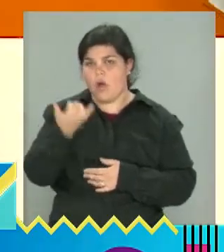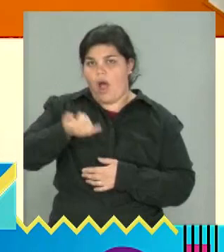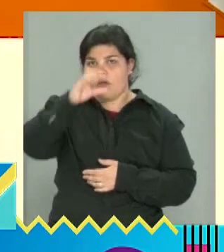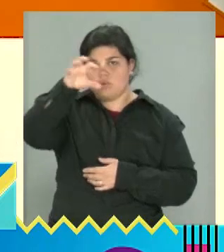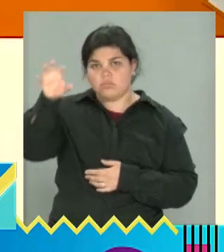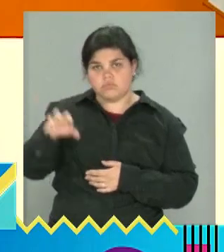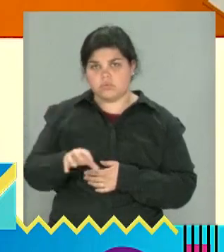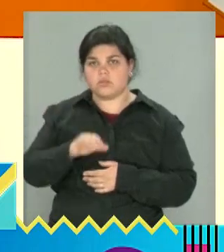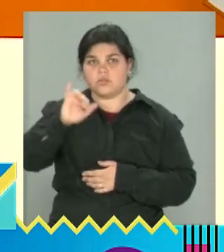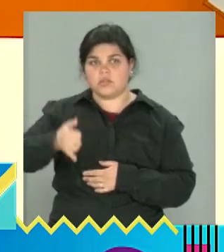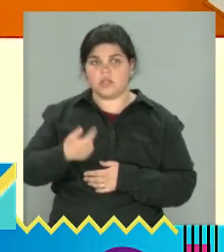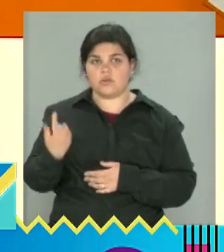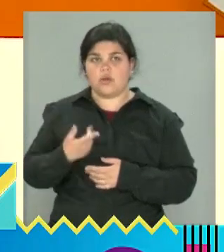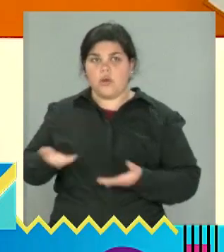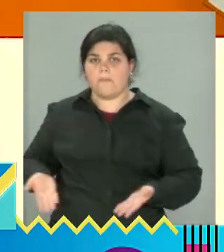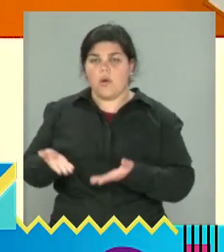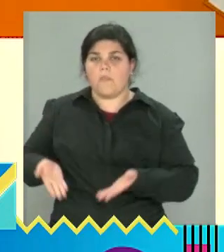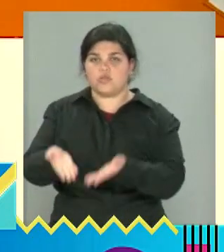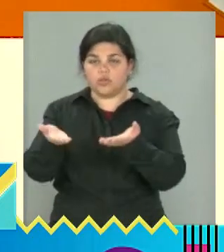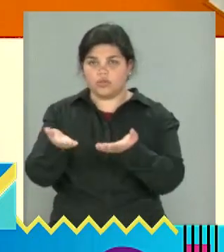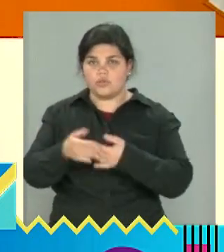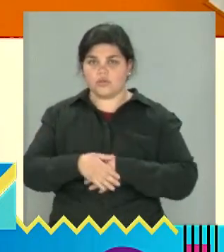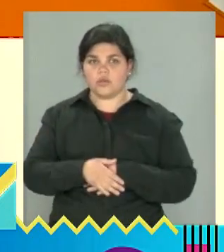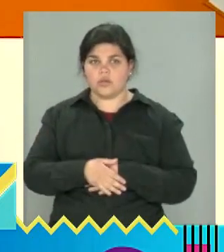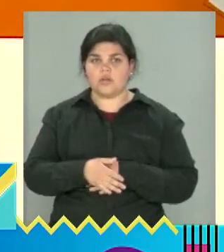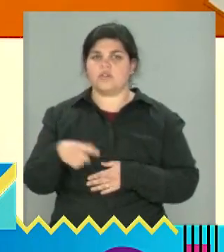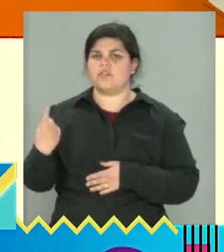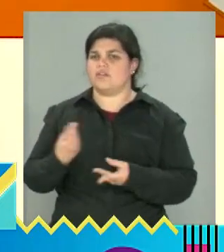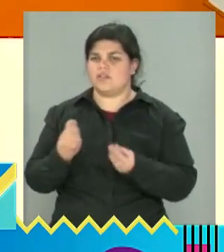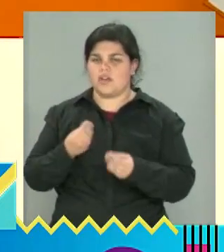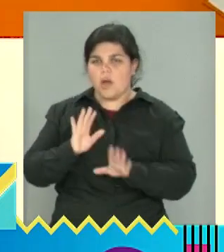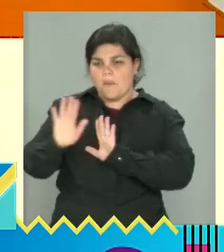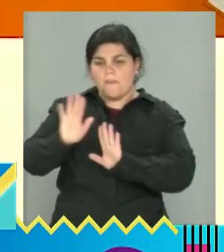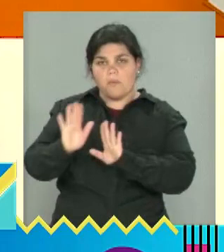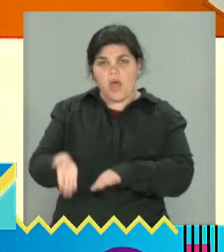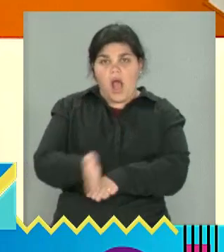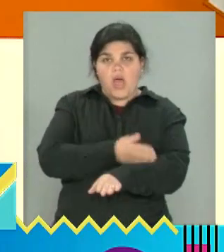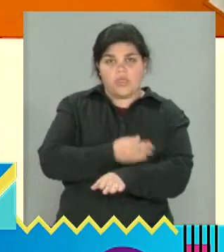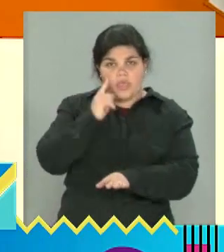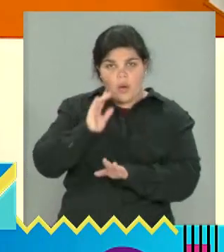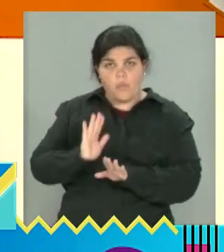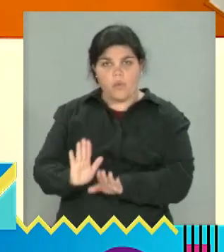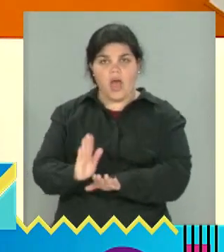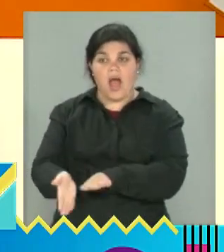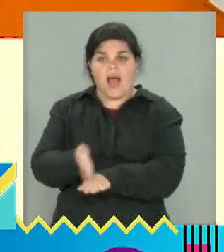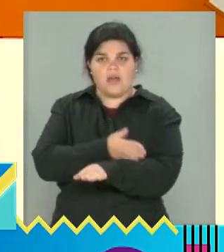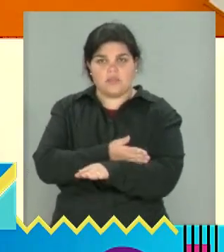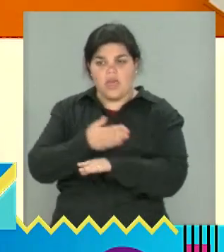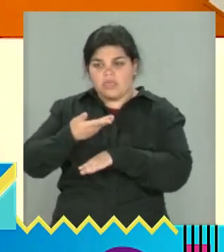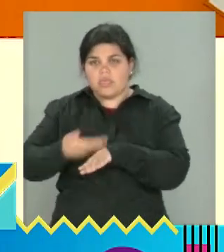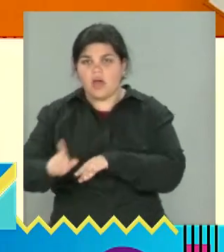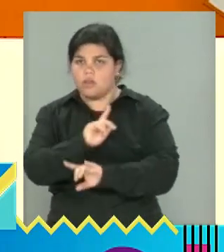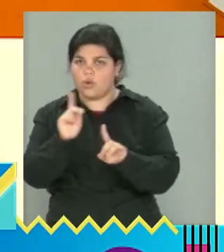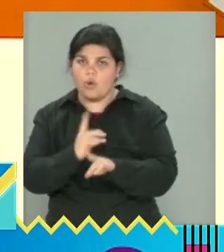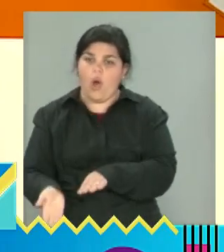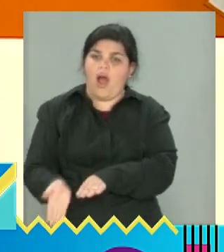Desde promoción lo que estamos trabajando justamente es esto, prevención y promoción, poder llegar antes de que la situación